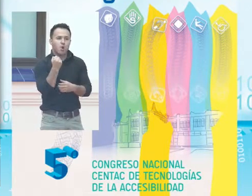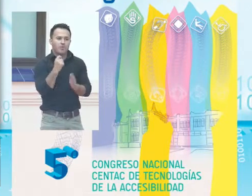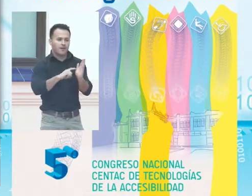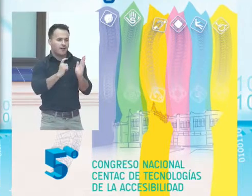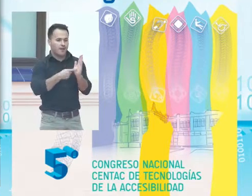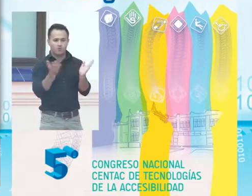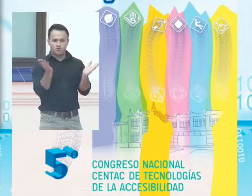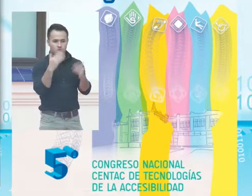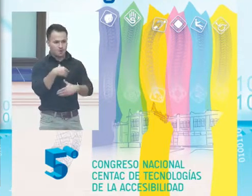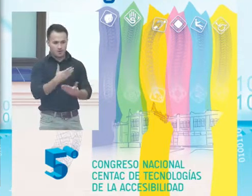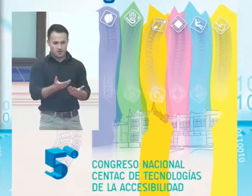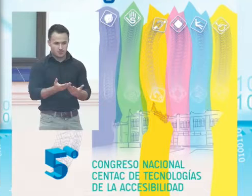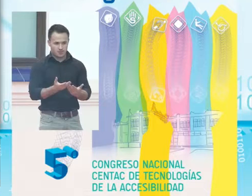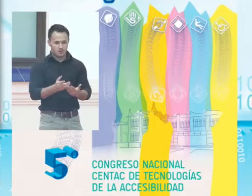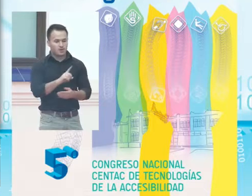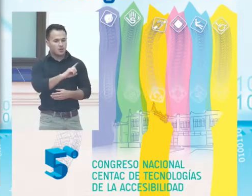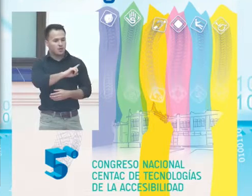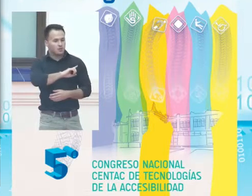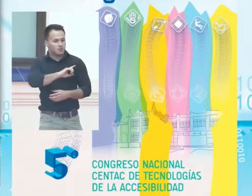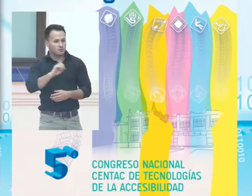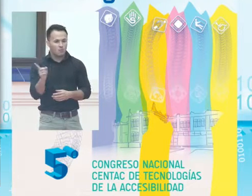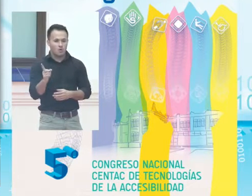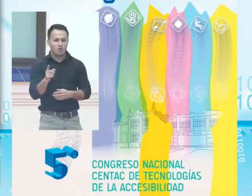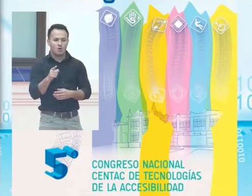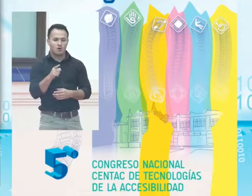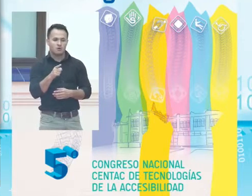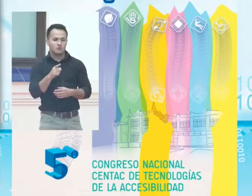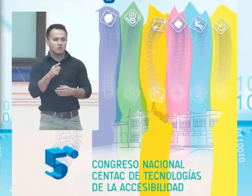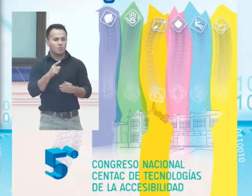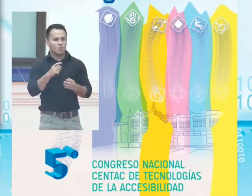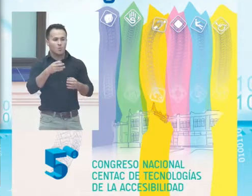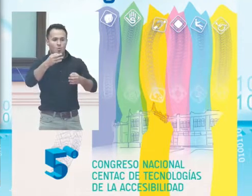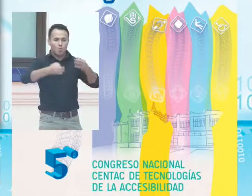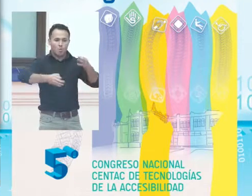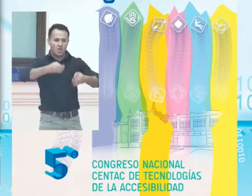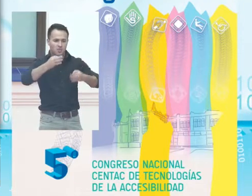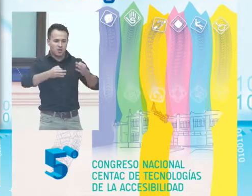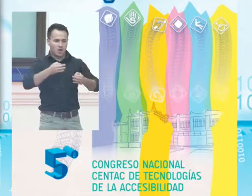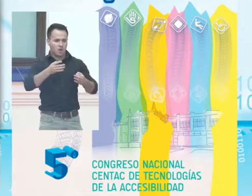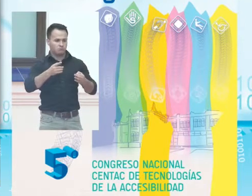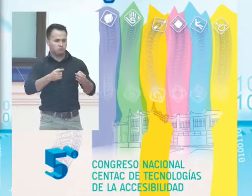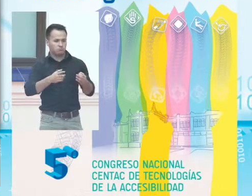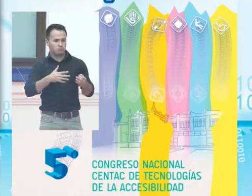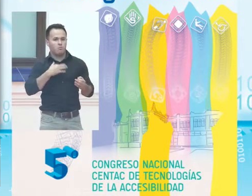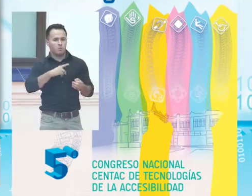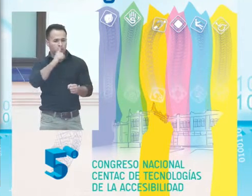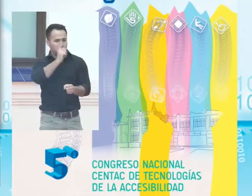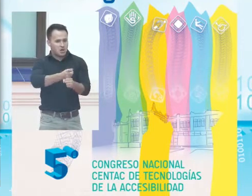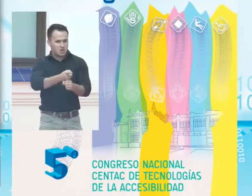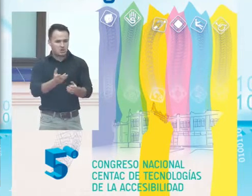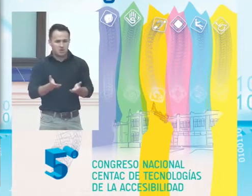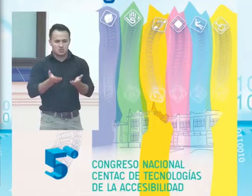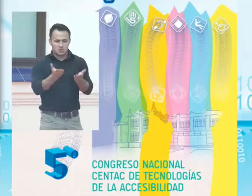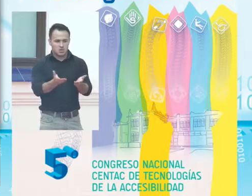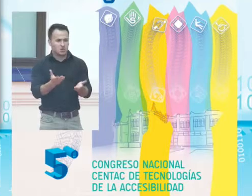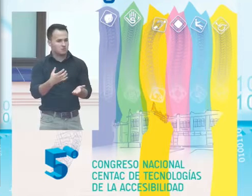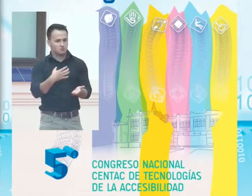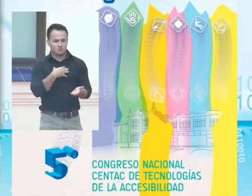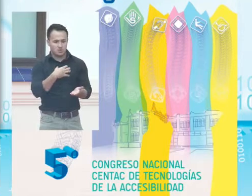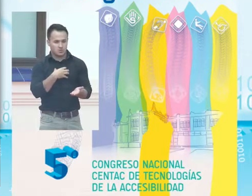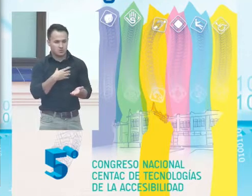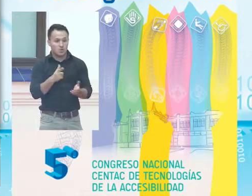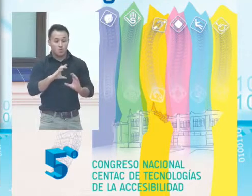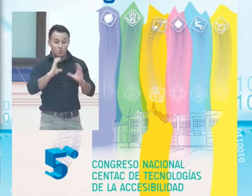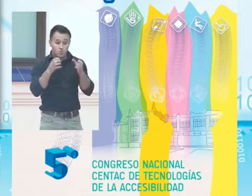legal, ni tienen una existencia jurídica. Son grupos donde los